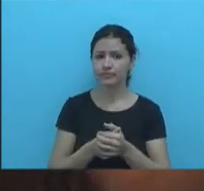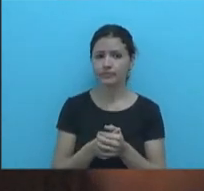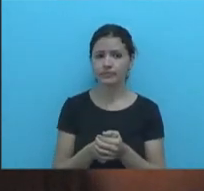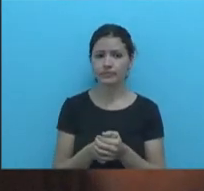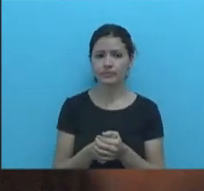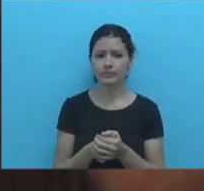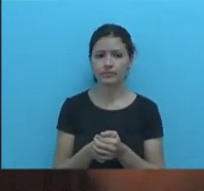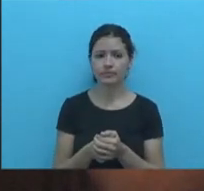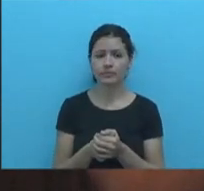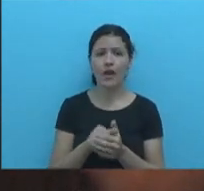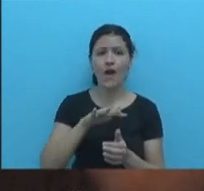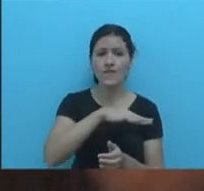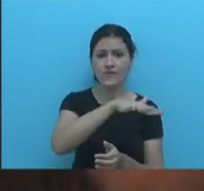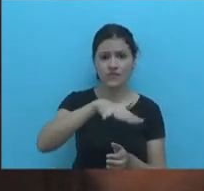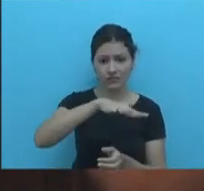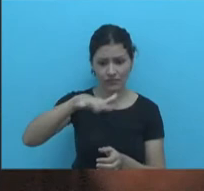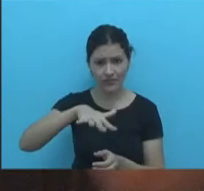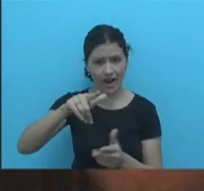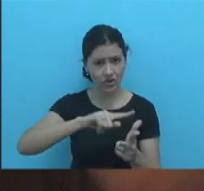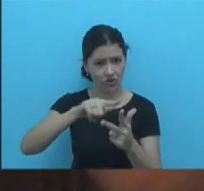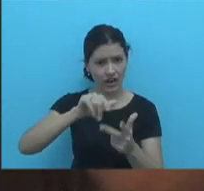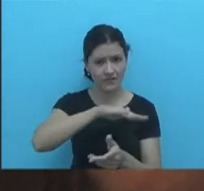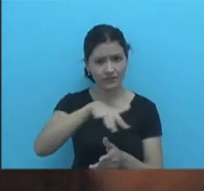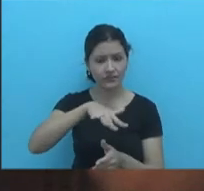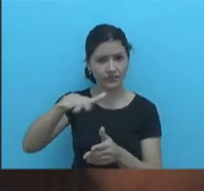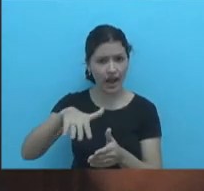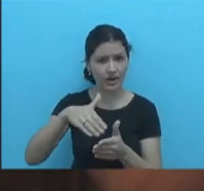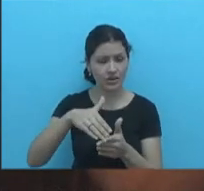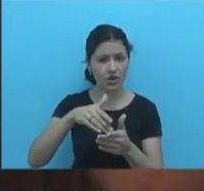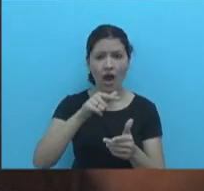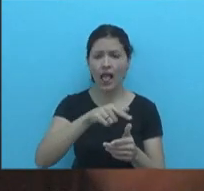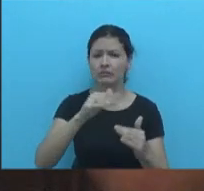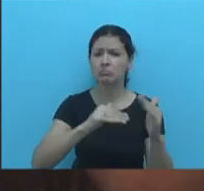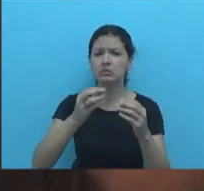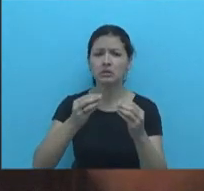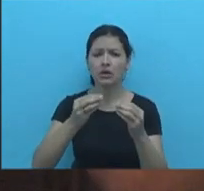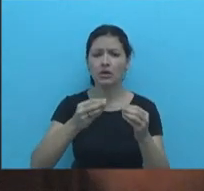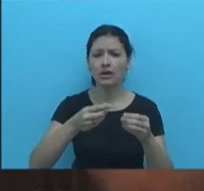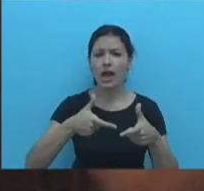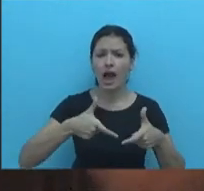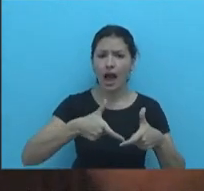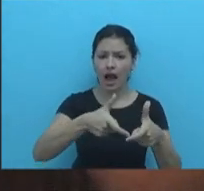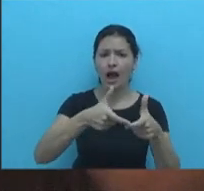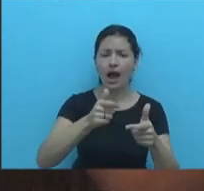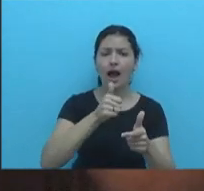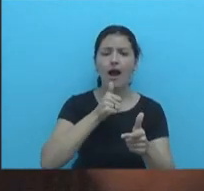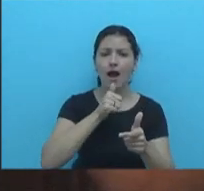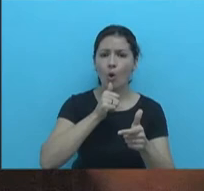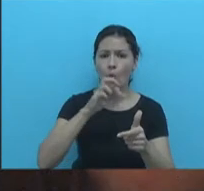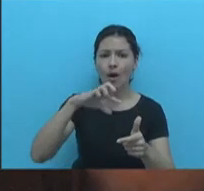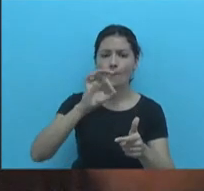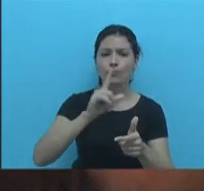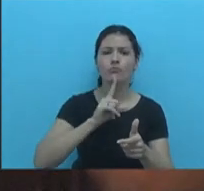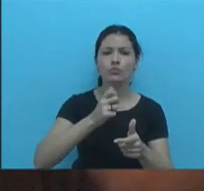reintegrables. En los barrios mencionados, las obras efectuadas fueron las siguientes: sistema de abastecimiento de agua potable, completamiento de la